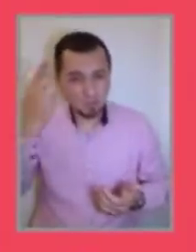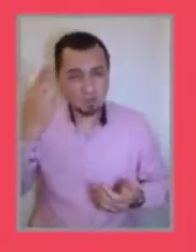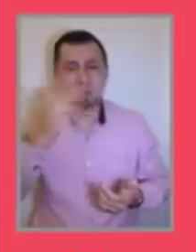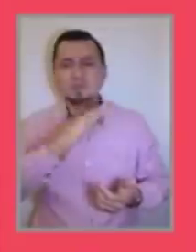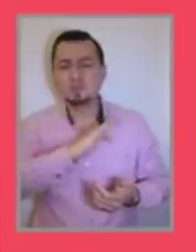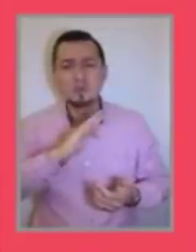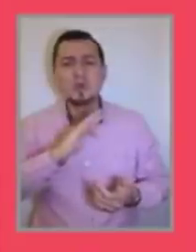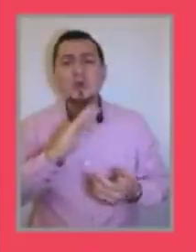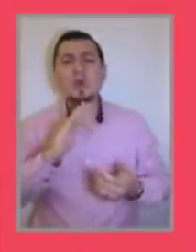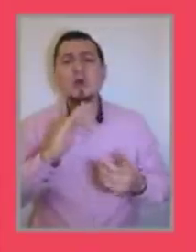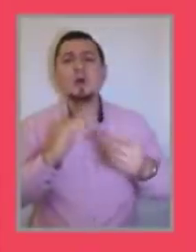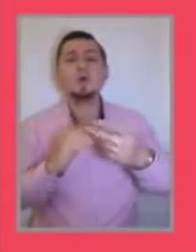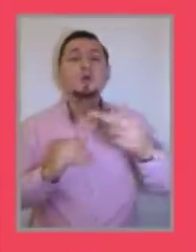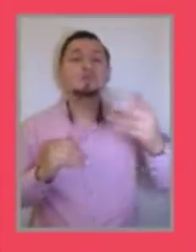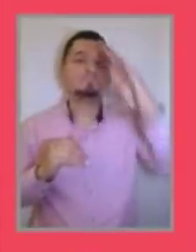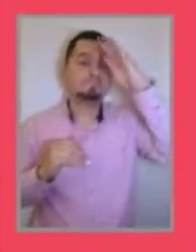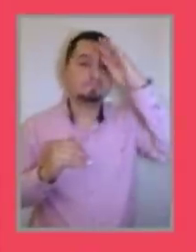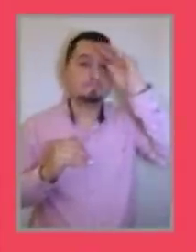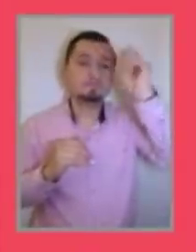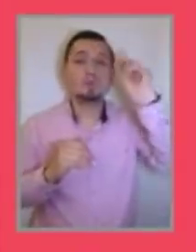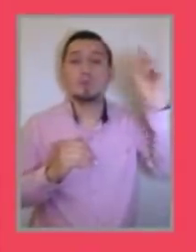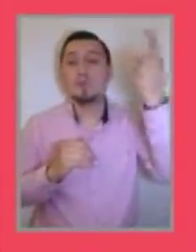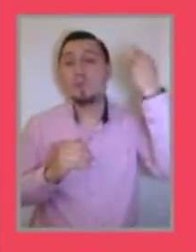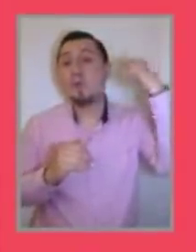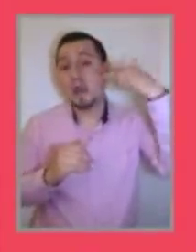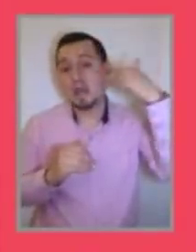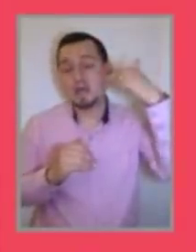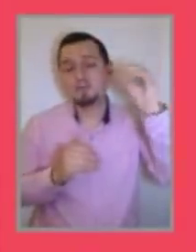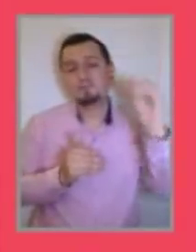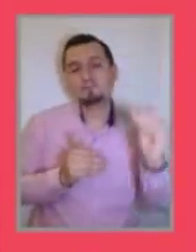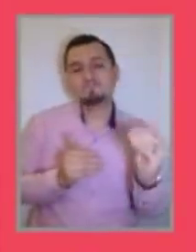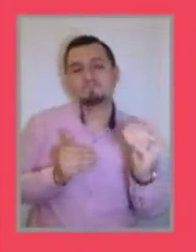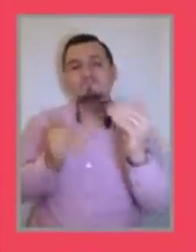posponer, que fue lo que hizo la Universidad de Guadalajara,